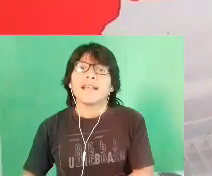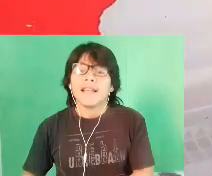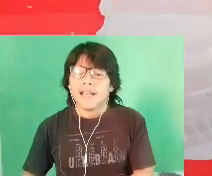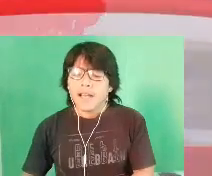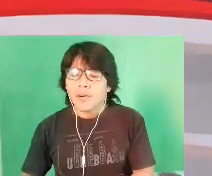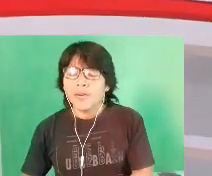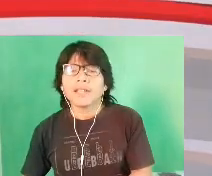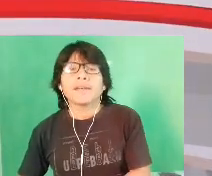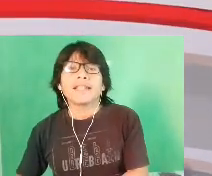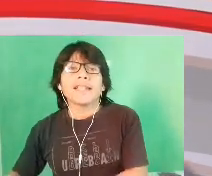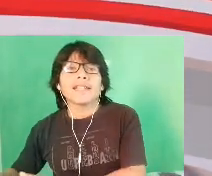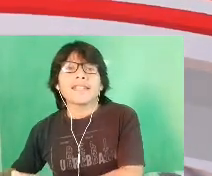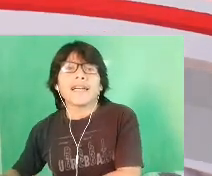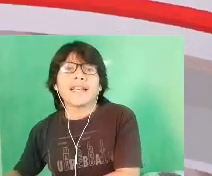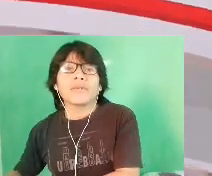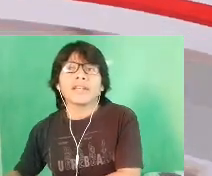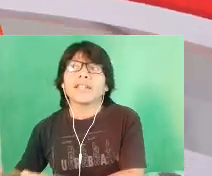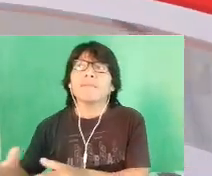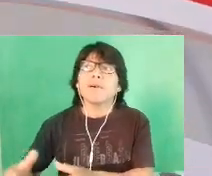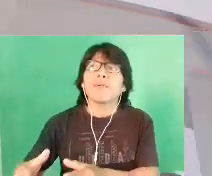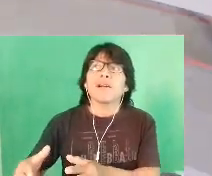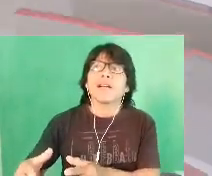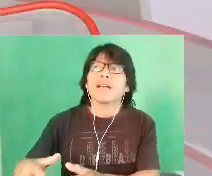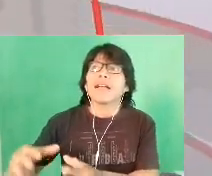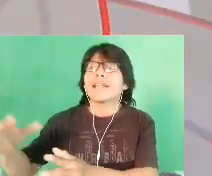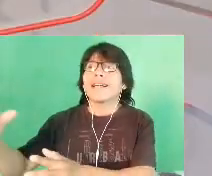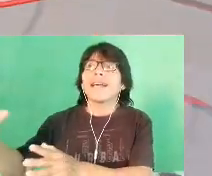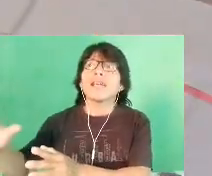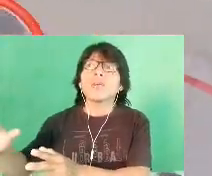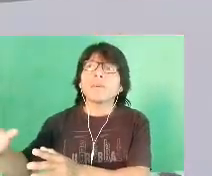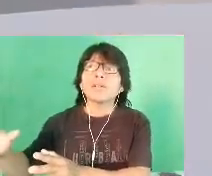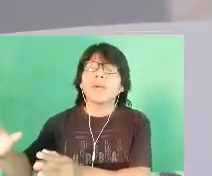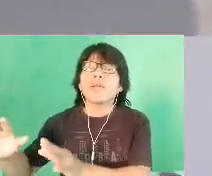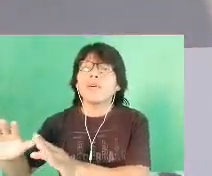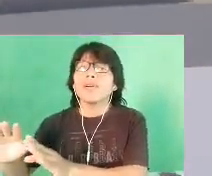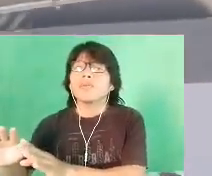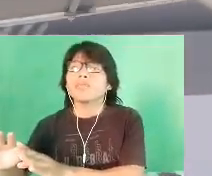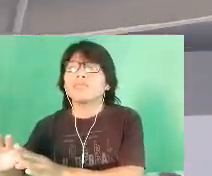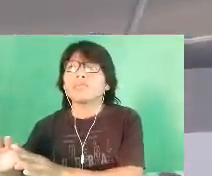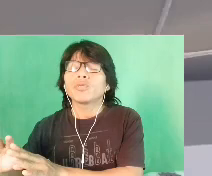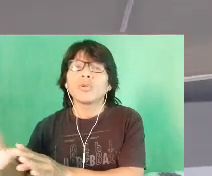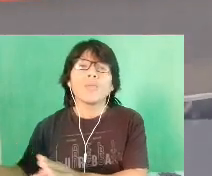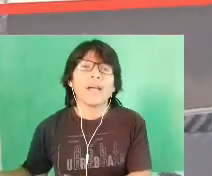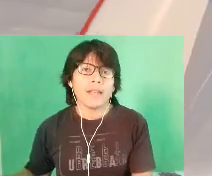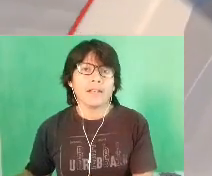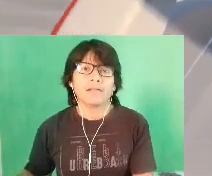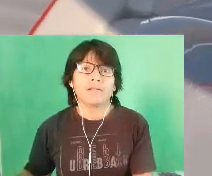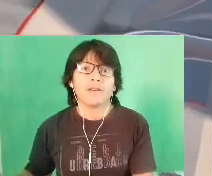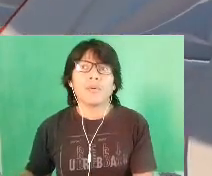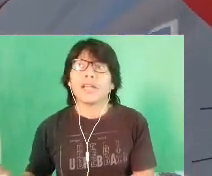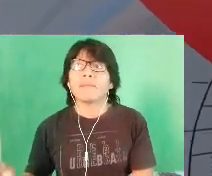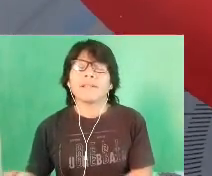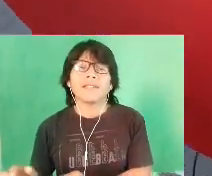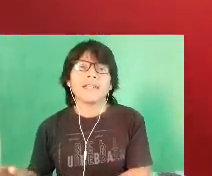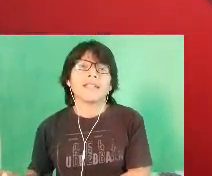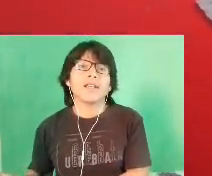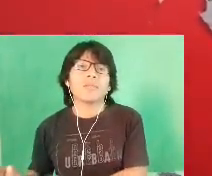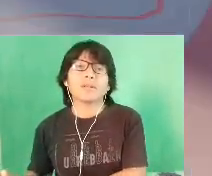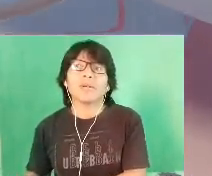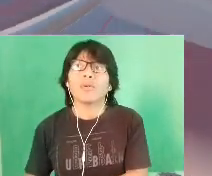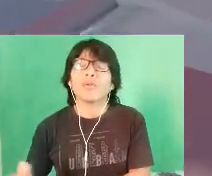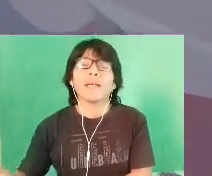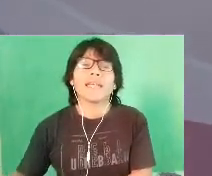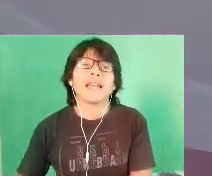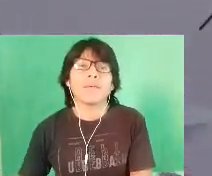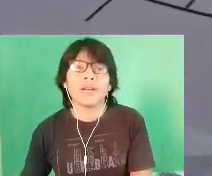empezar con las mentiras hacia Claudia Sheinbaum. Atacar a López Obrador no vale, porque el presidente